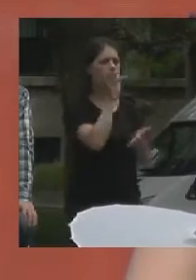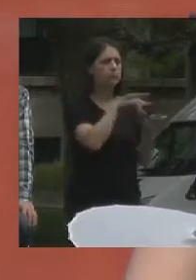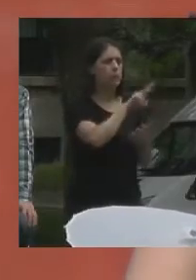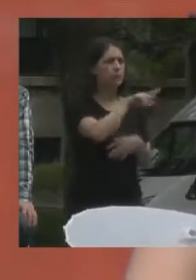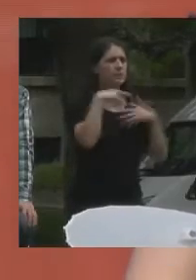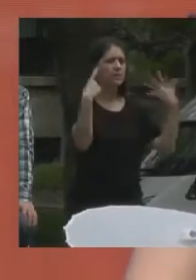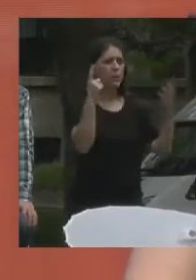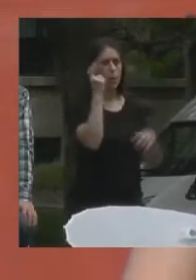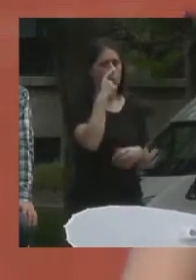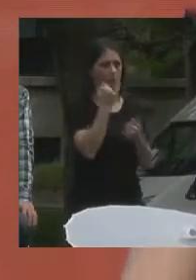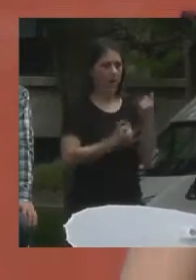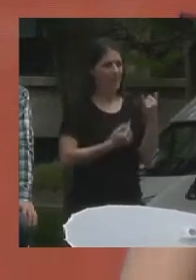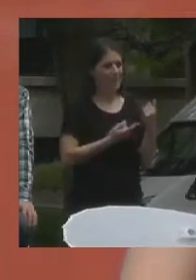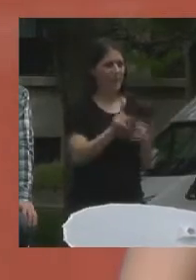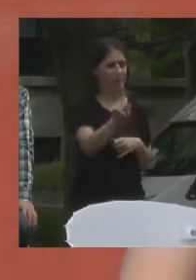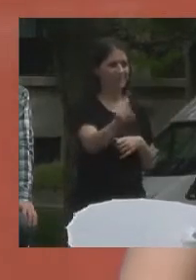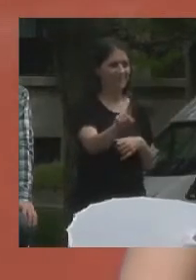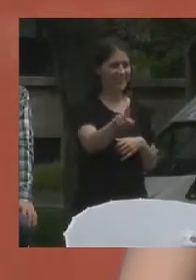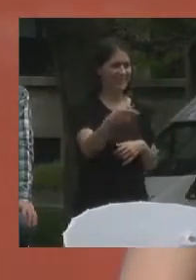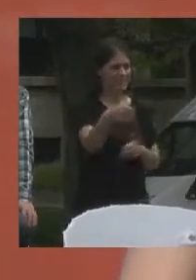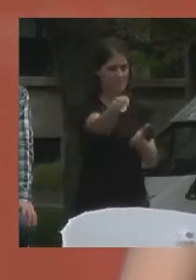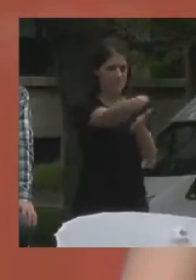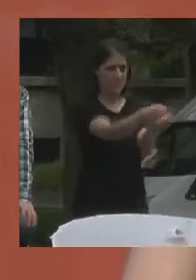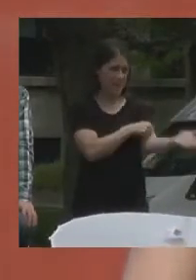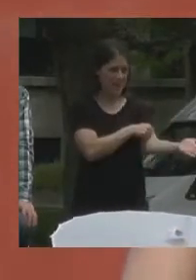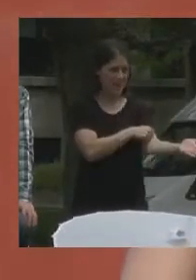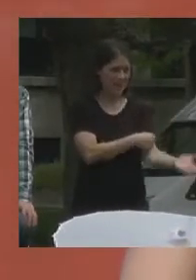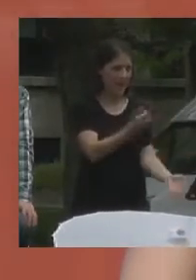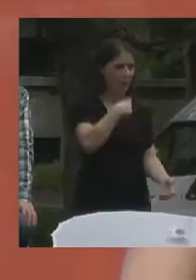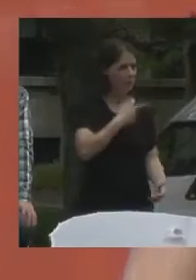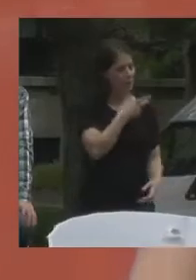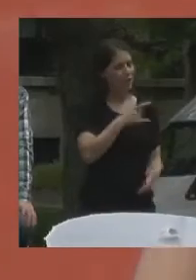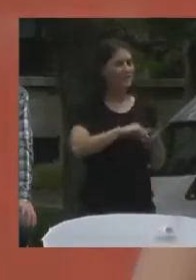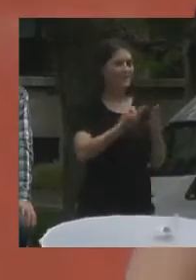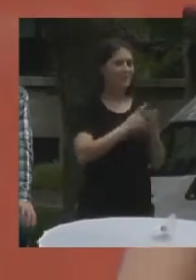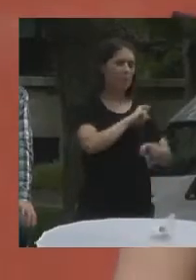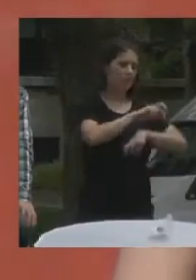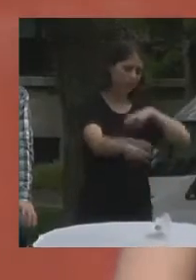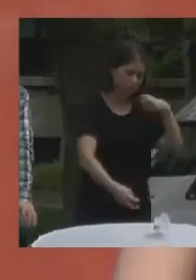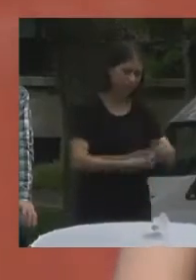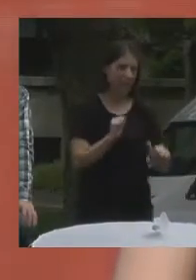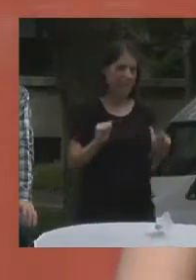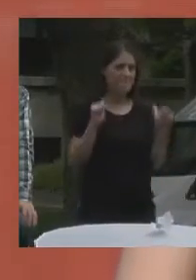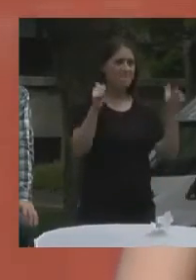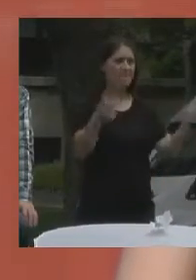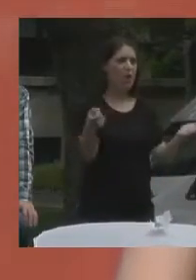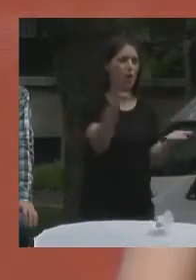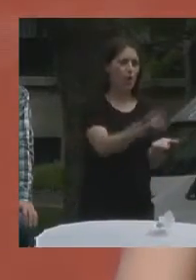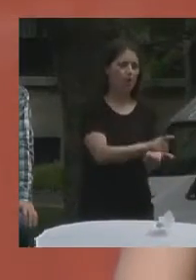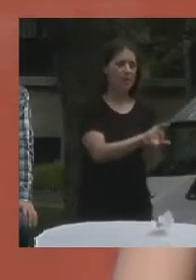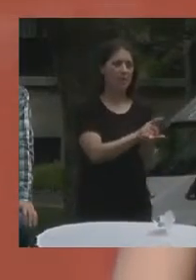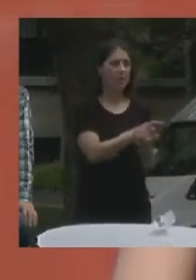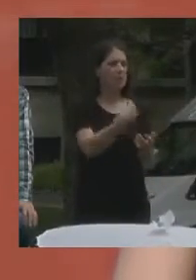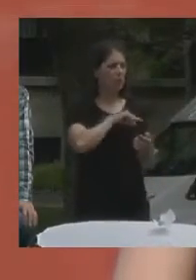xuño, de darlle a reset. A reset. Vamos a reiniciar o sistema. Vamos